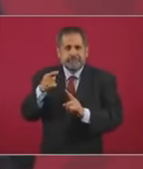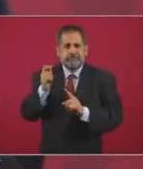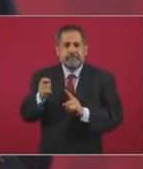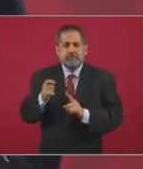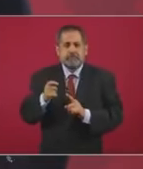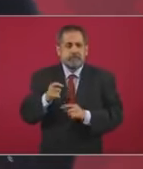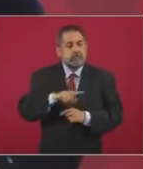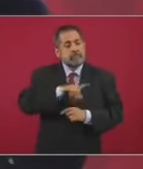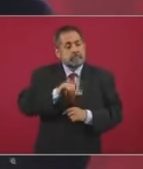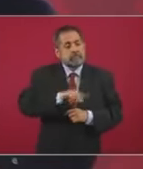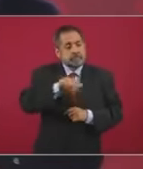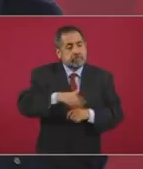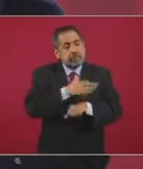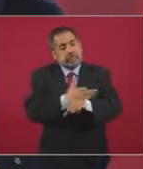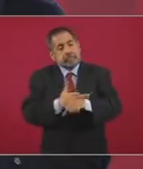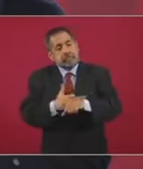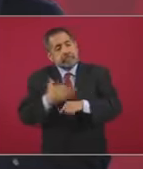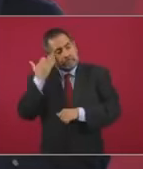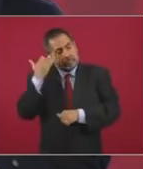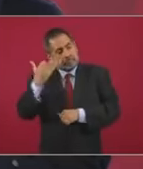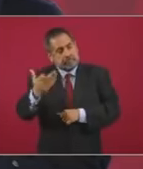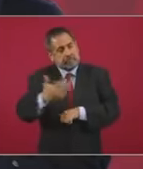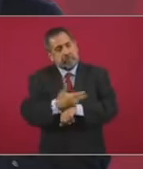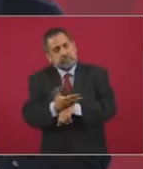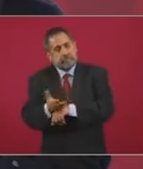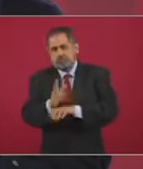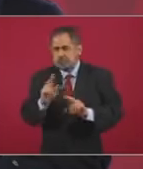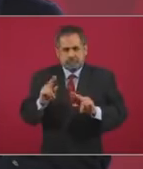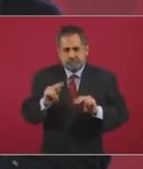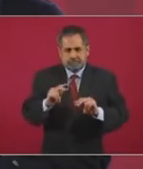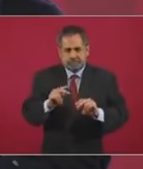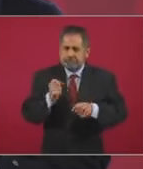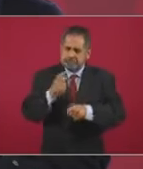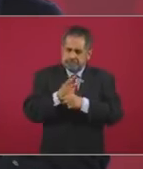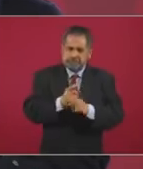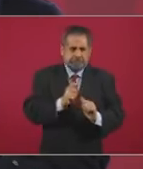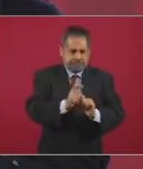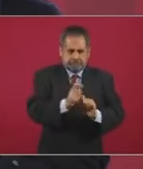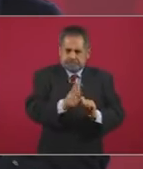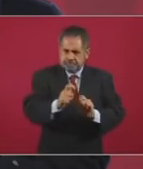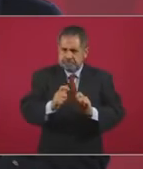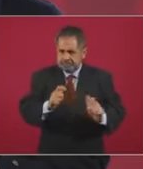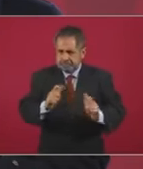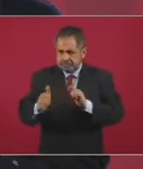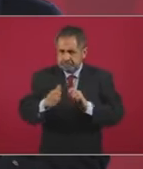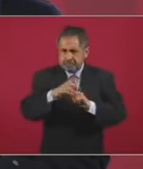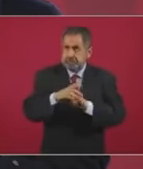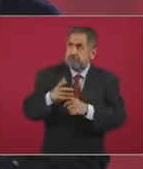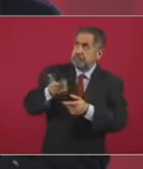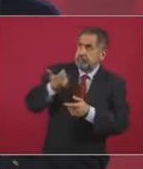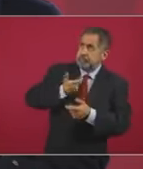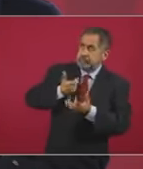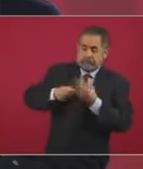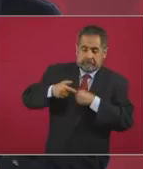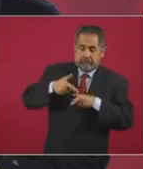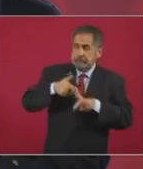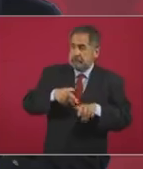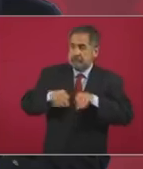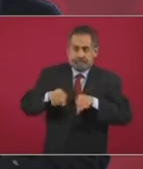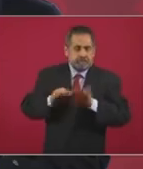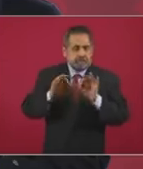se demoren los pagos, para que no se afecte a las empresas que trabajan para Pemex, para la